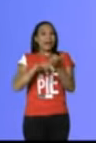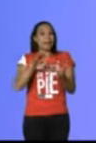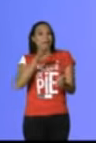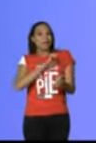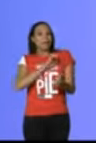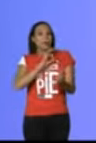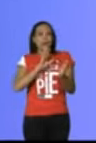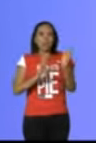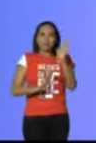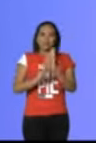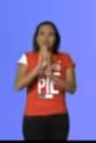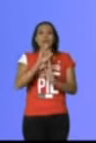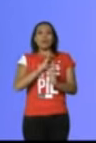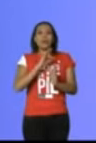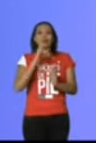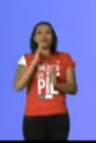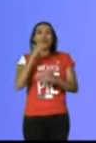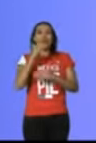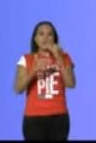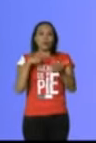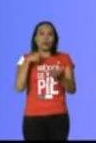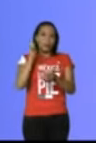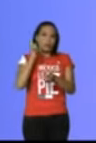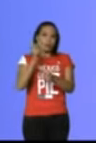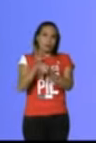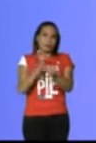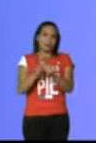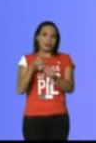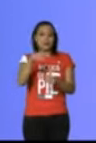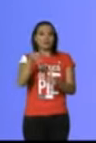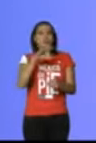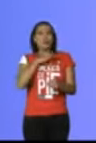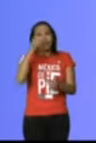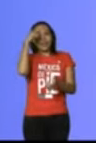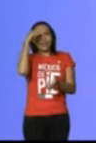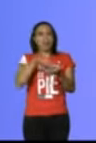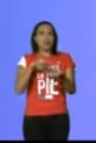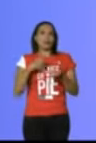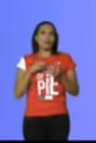nosotros y actuemos. Hoy te invito a ti a que creas y dones al Teletón.